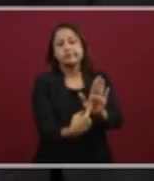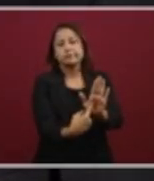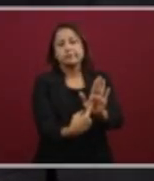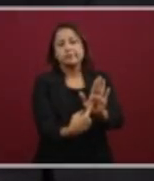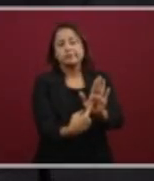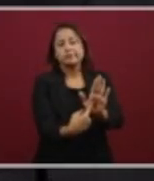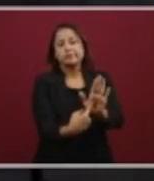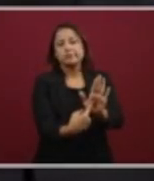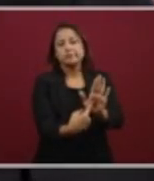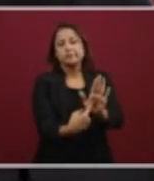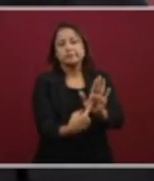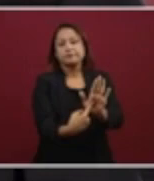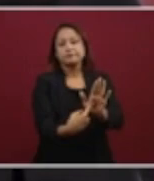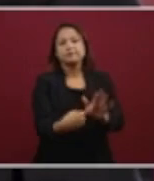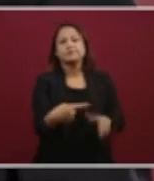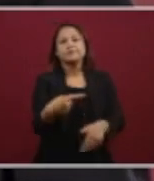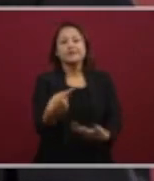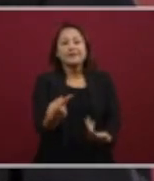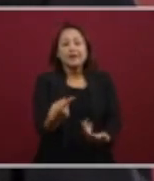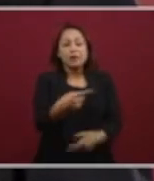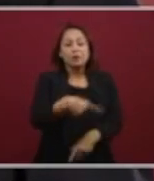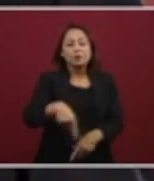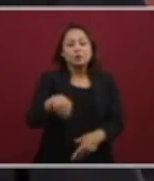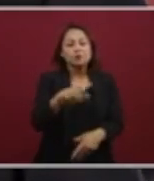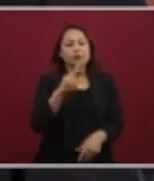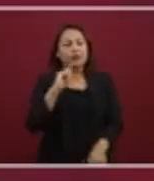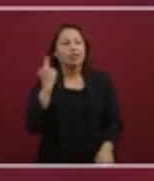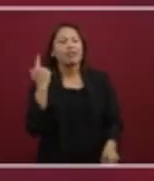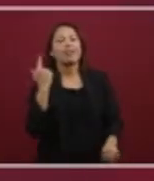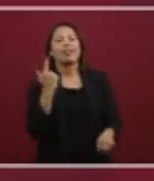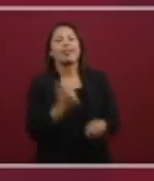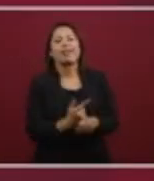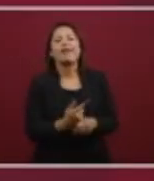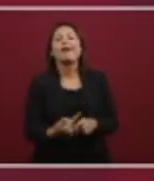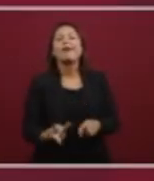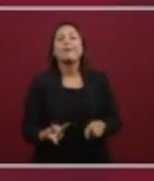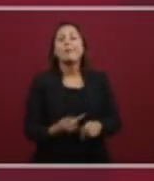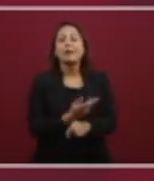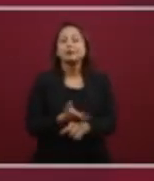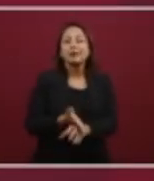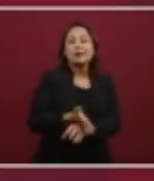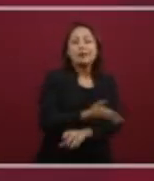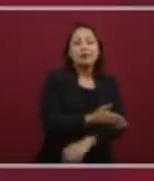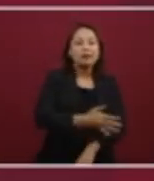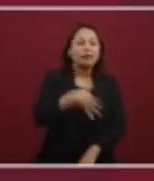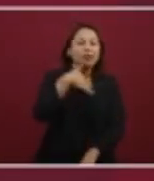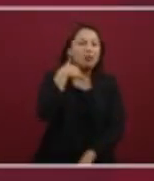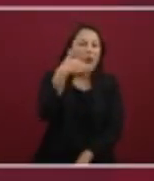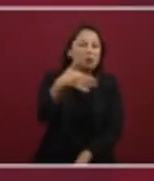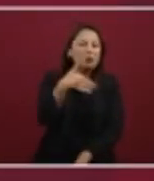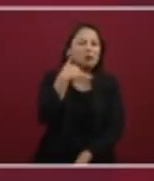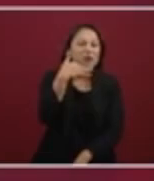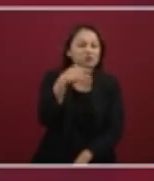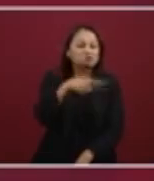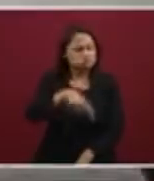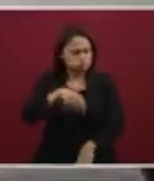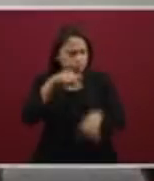para desenmascarar a todos estos corruptos que lo que quieren es